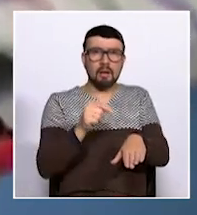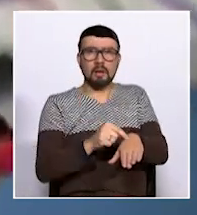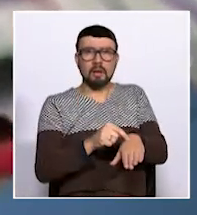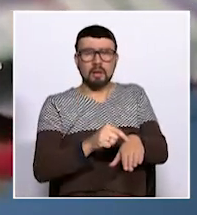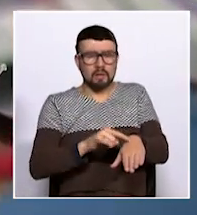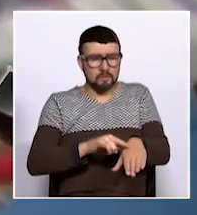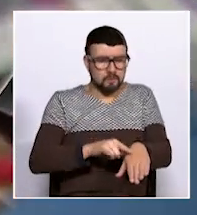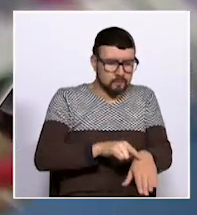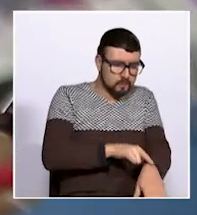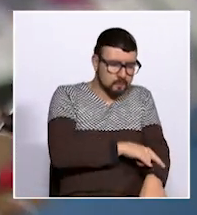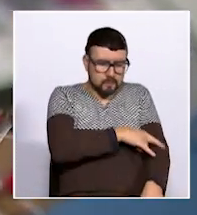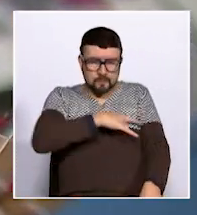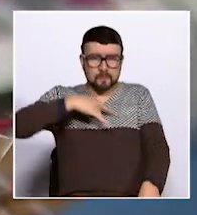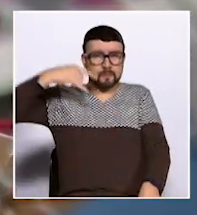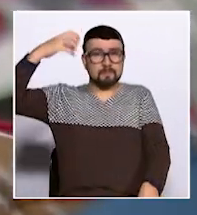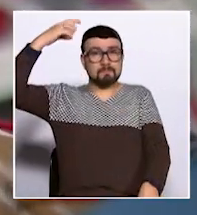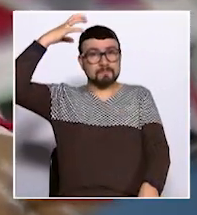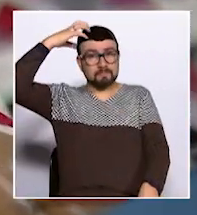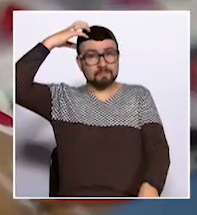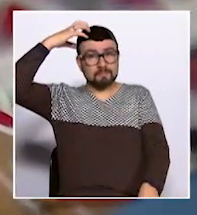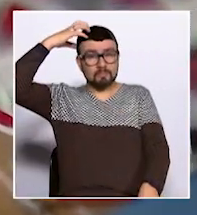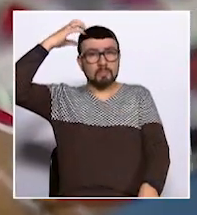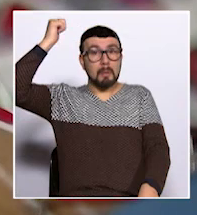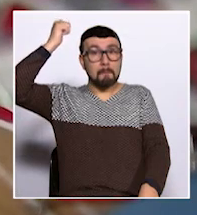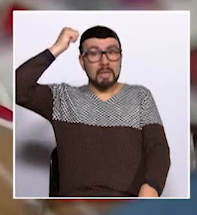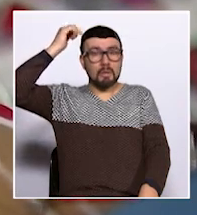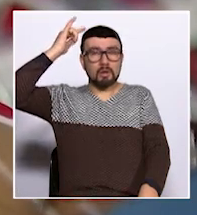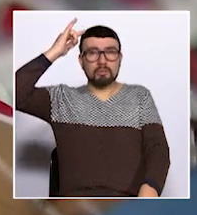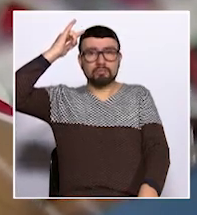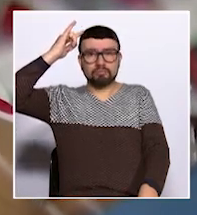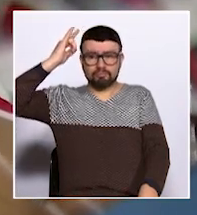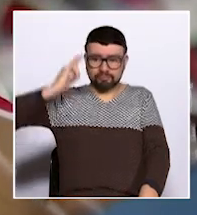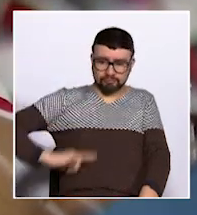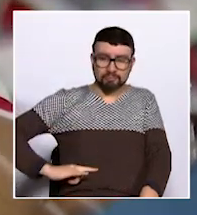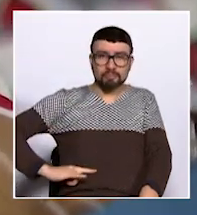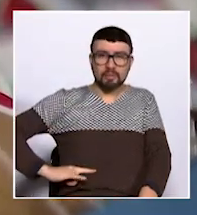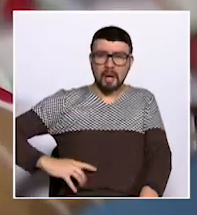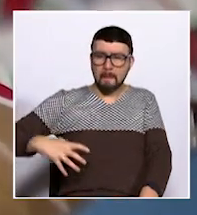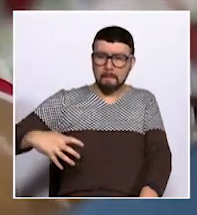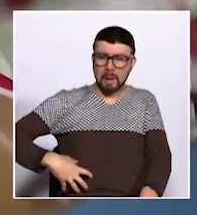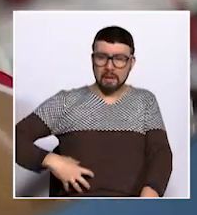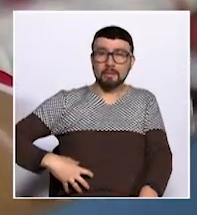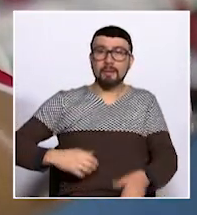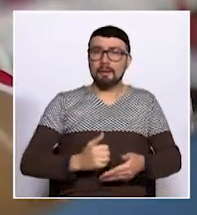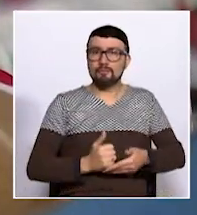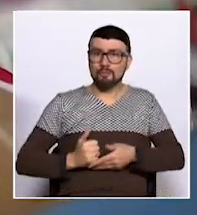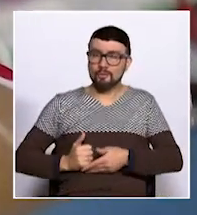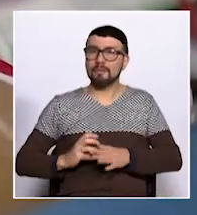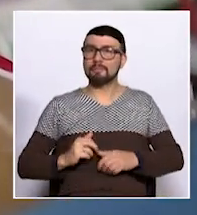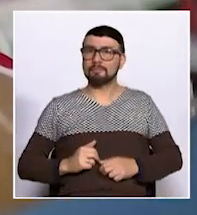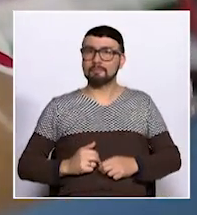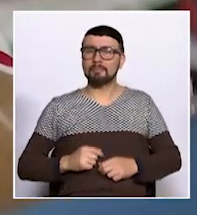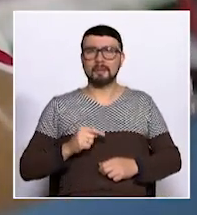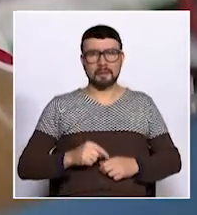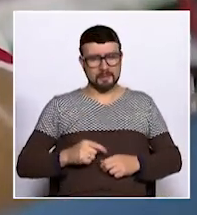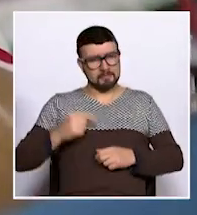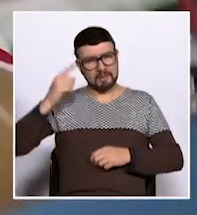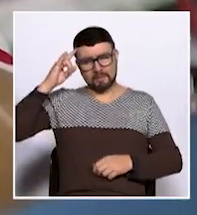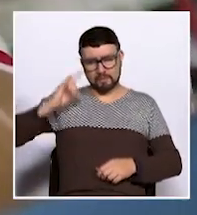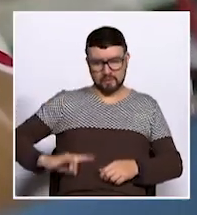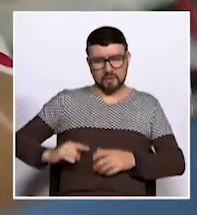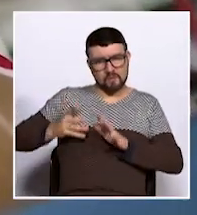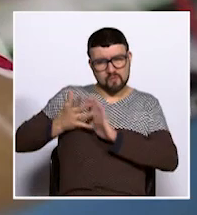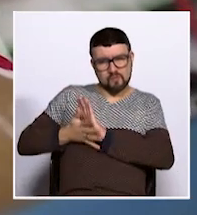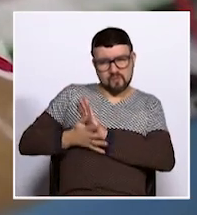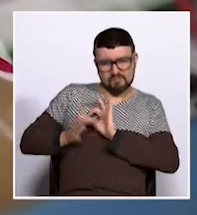mando información al cerebro y el cerebro baja otra vez dando una buena información. Es decir,